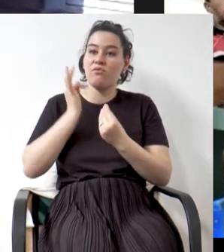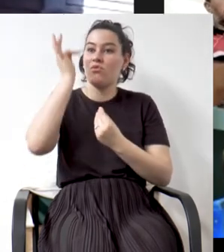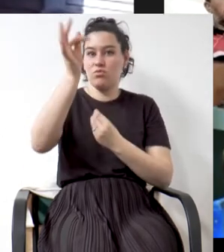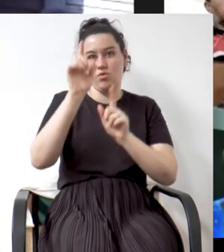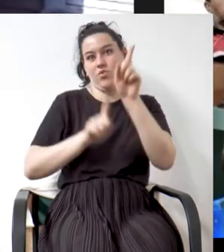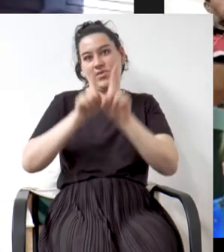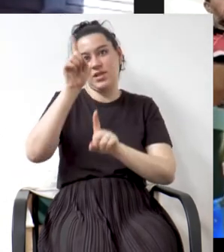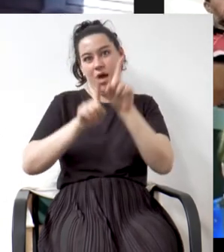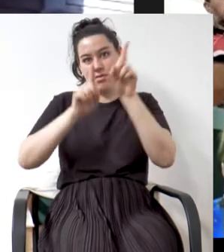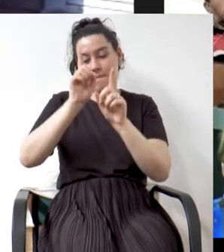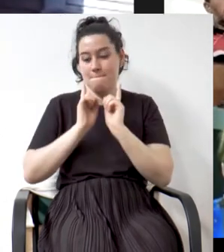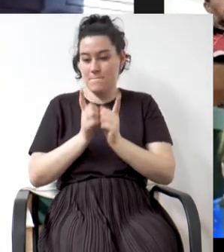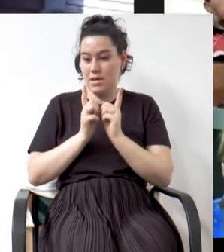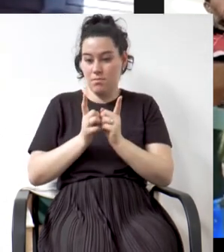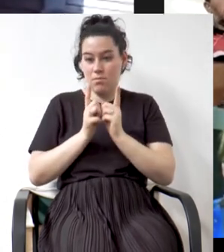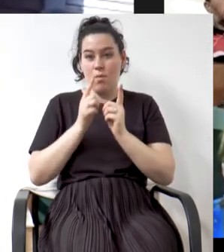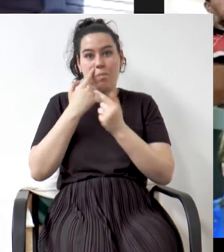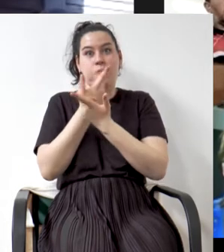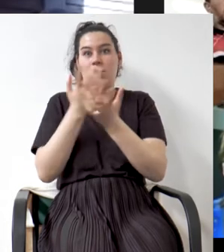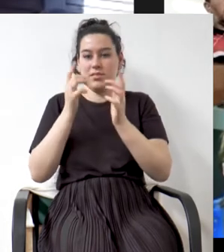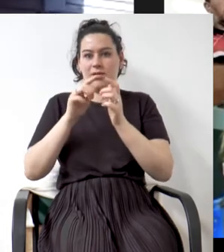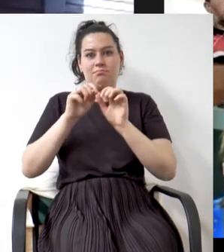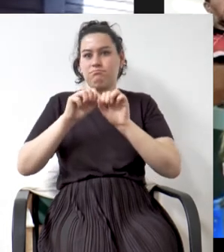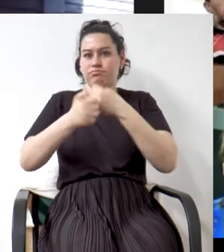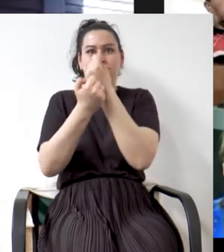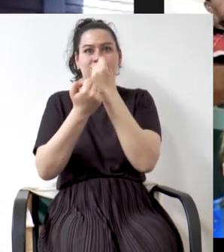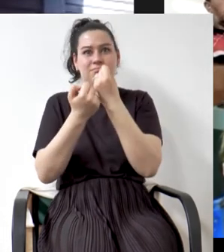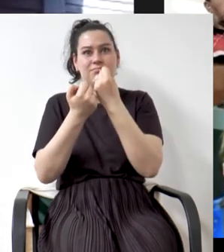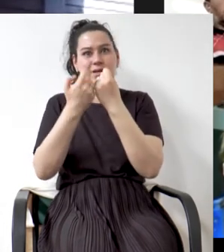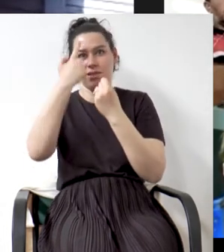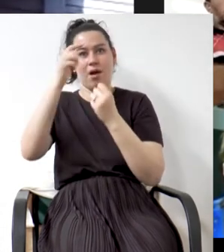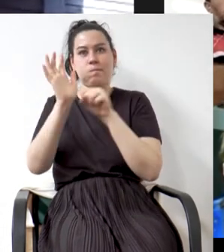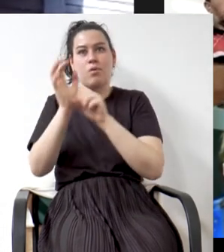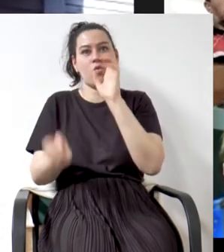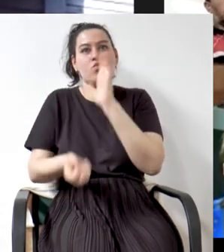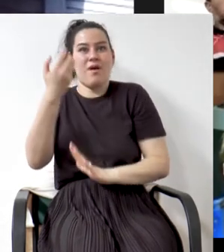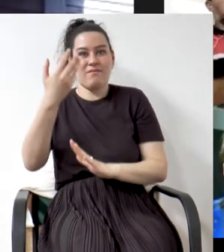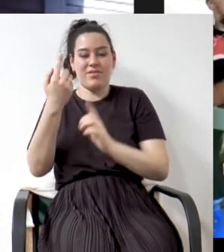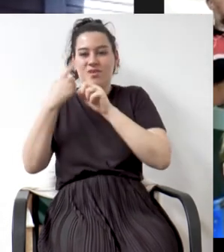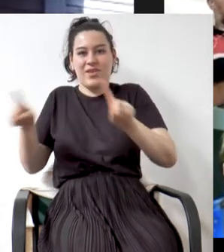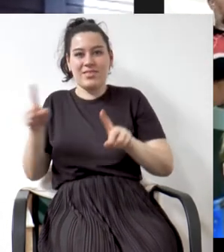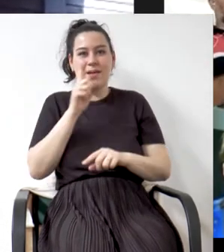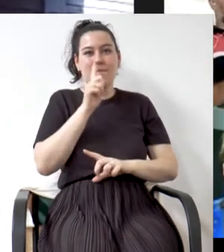futuro, digamos, la universidad que rompió, digamos, con el esquema del 58,